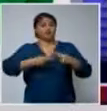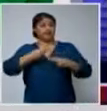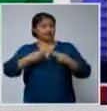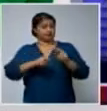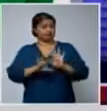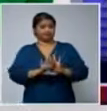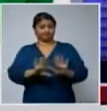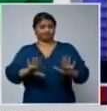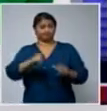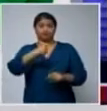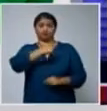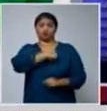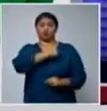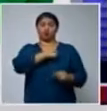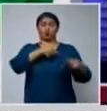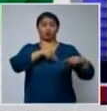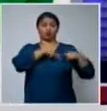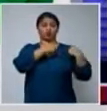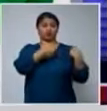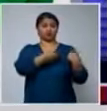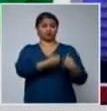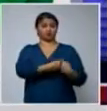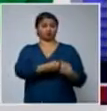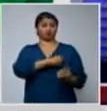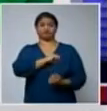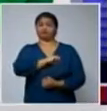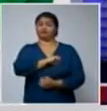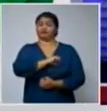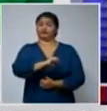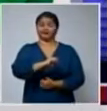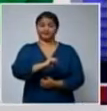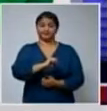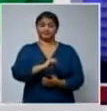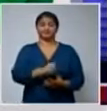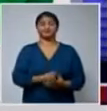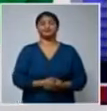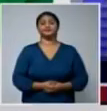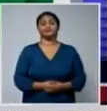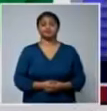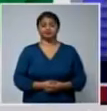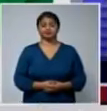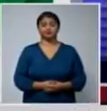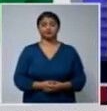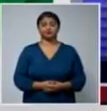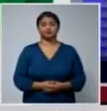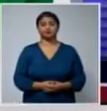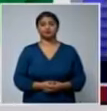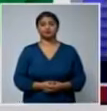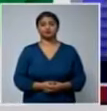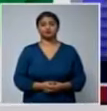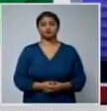en asistencia, que no fue posible su reanimación a pesar de las maniobras que se hicieron.